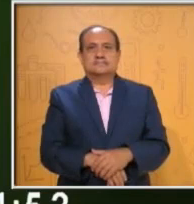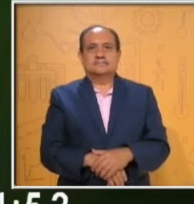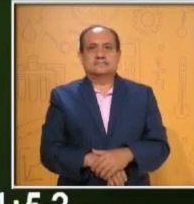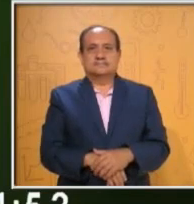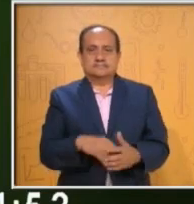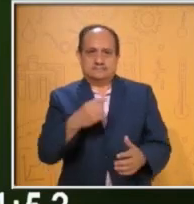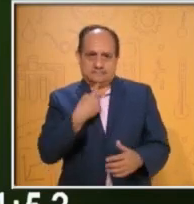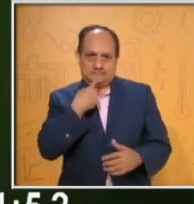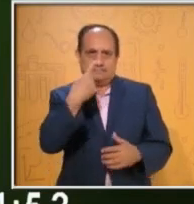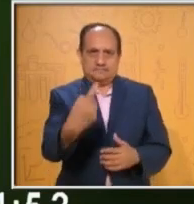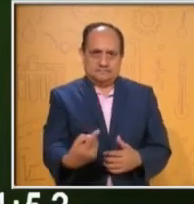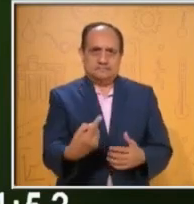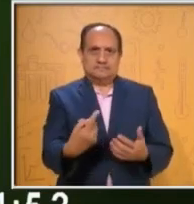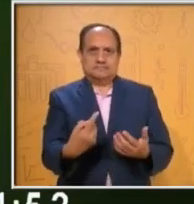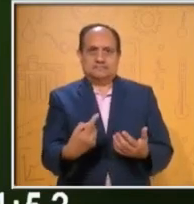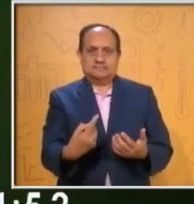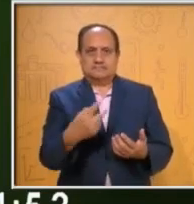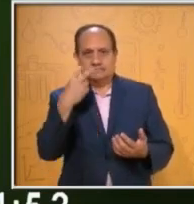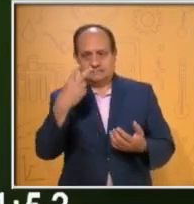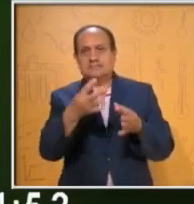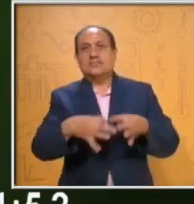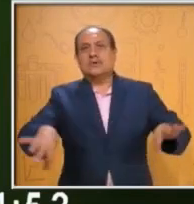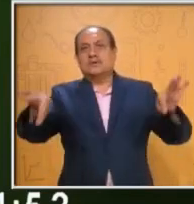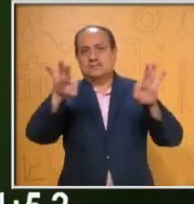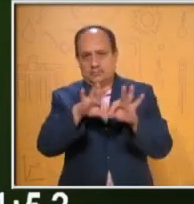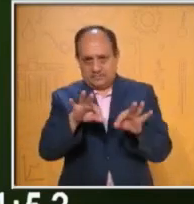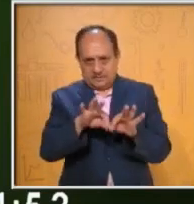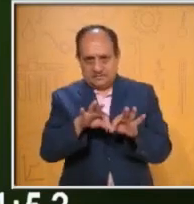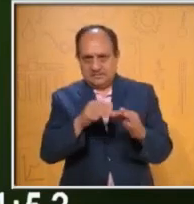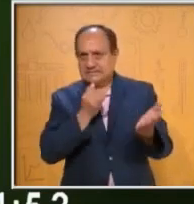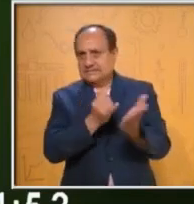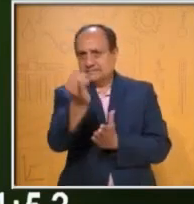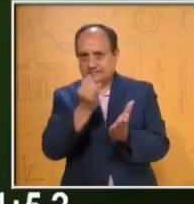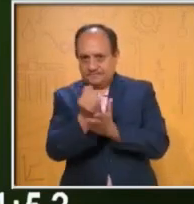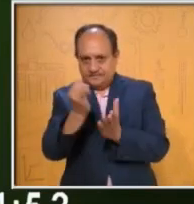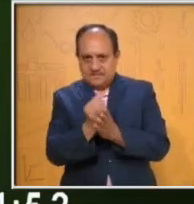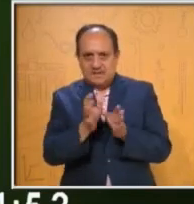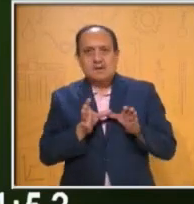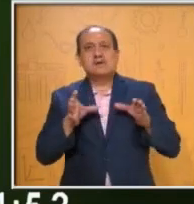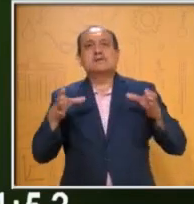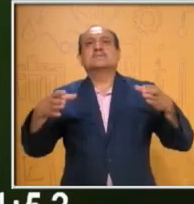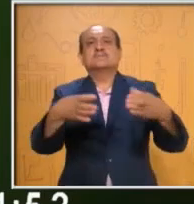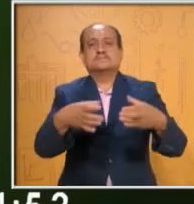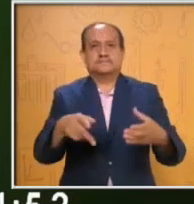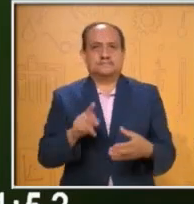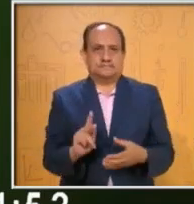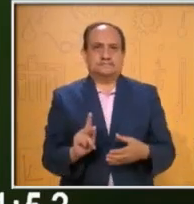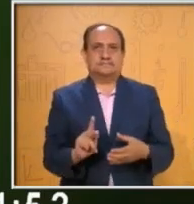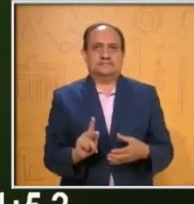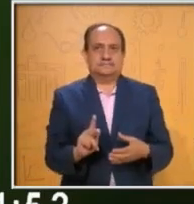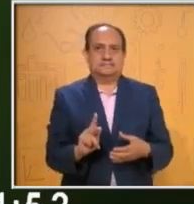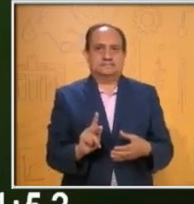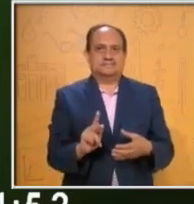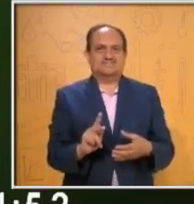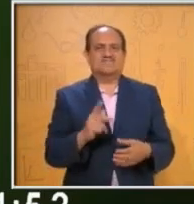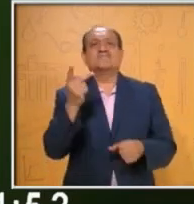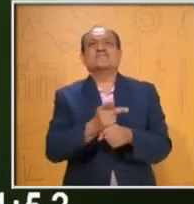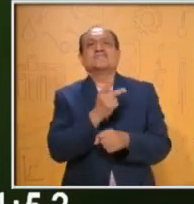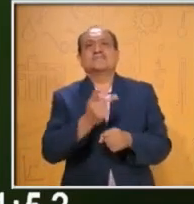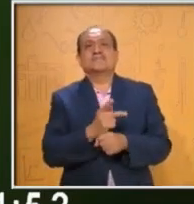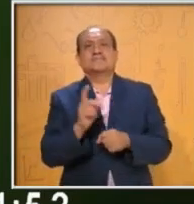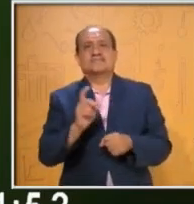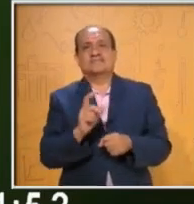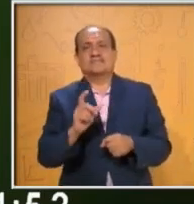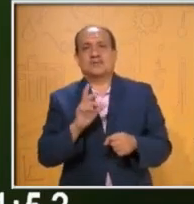menciona, entonces, ya vimos la importancia de la toma de decisiones de forma colectiva, pero ¿qué pasa